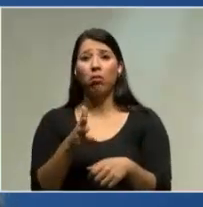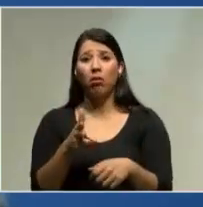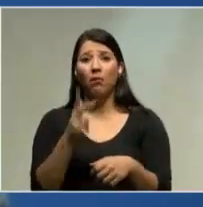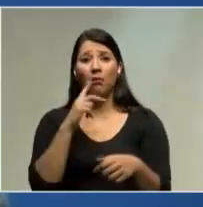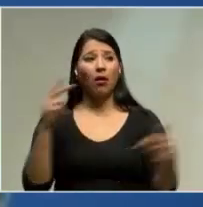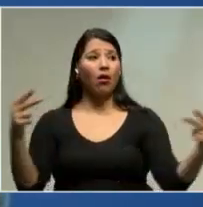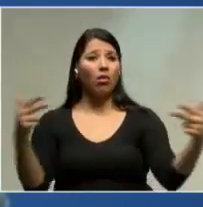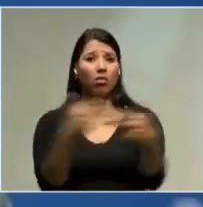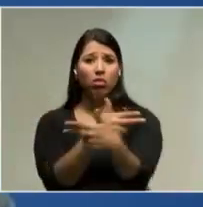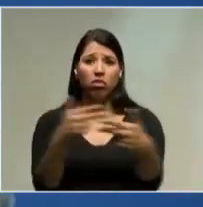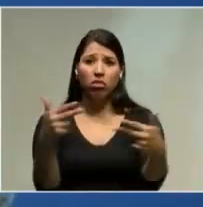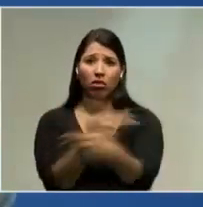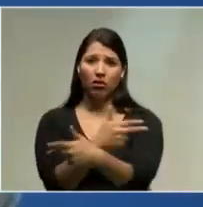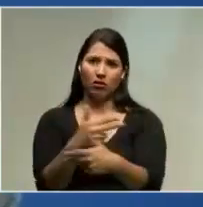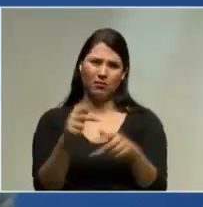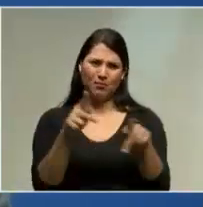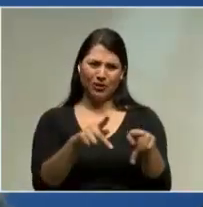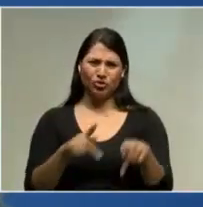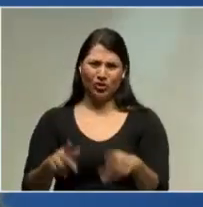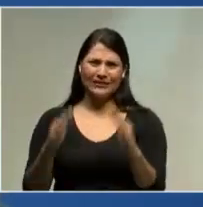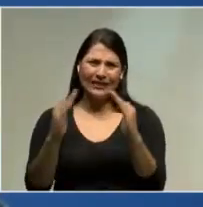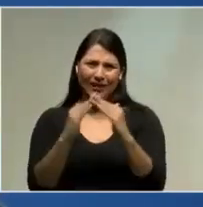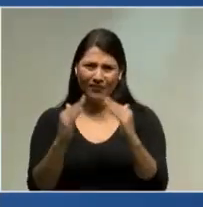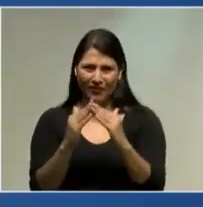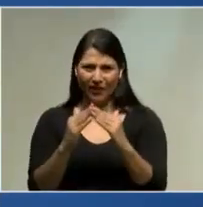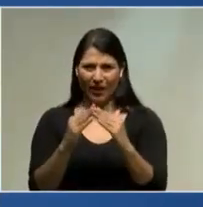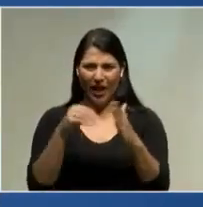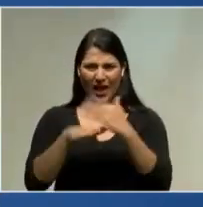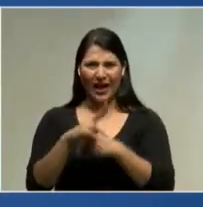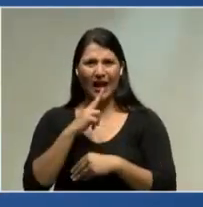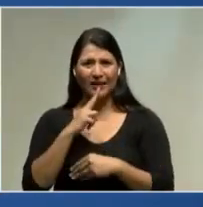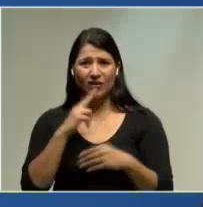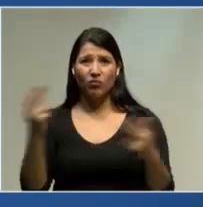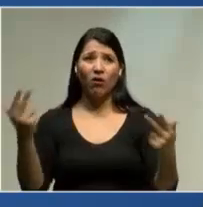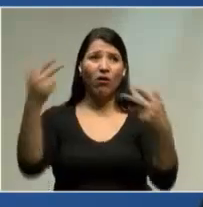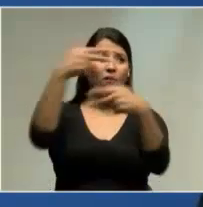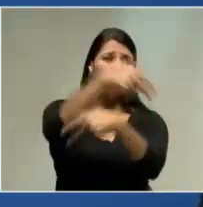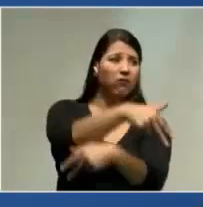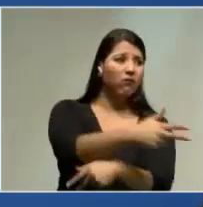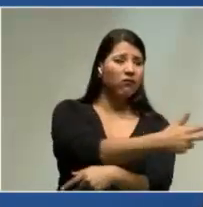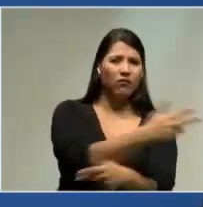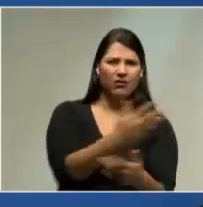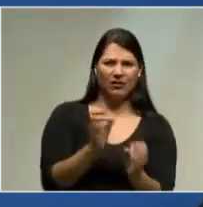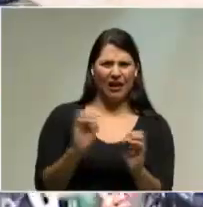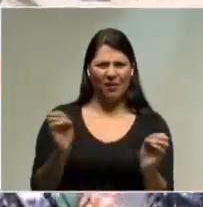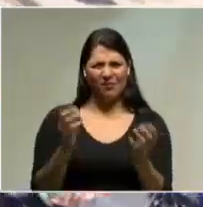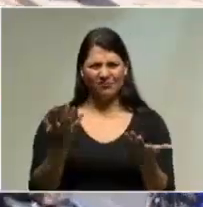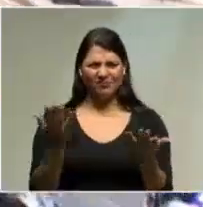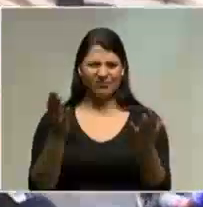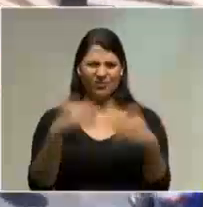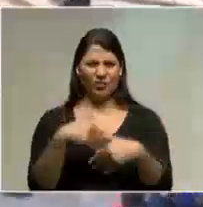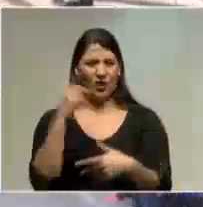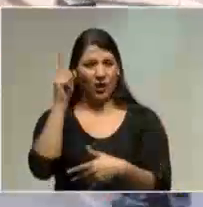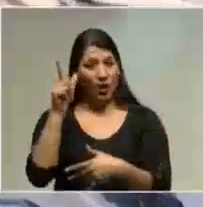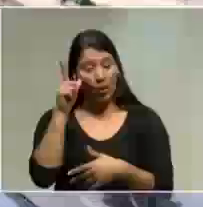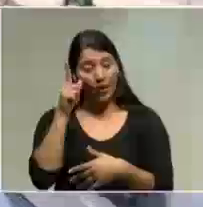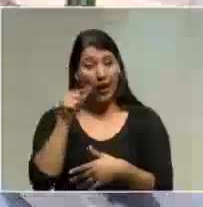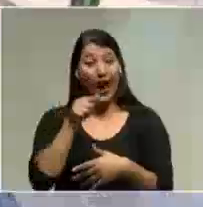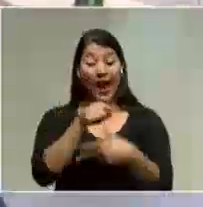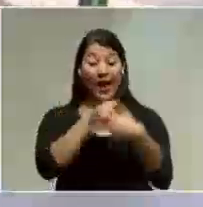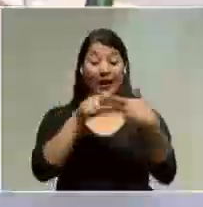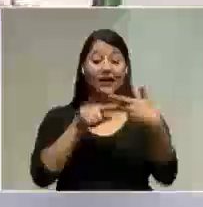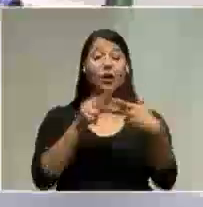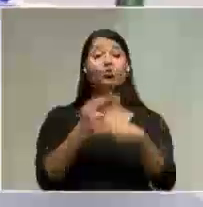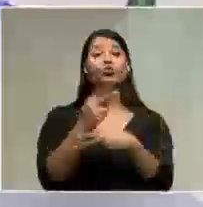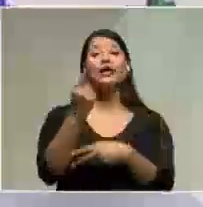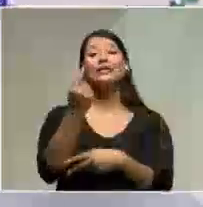para cruzar de un lado a otro o sea para incorporarse a circunvalación o salir de ella. En estas 3 obras invertirán